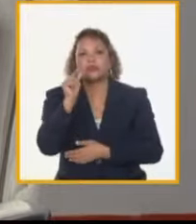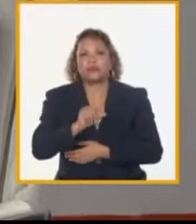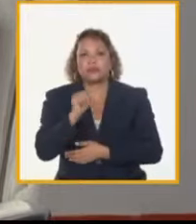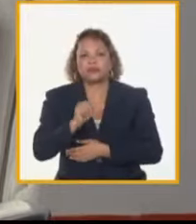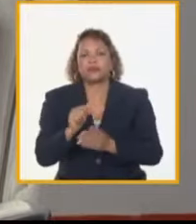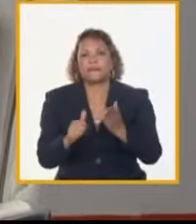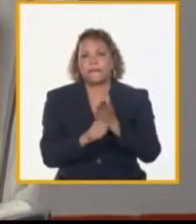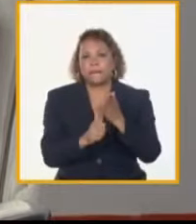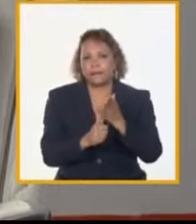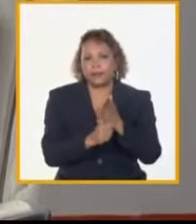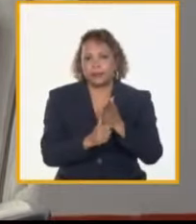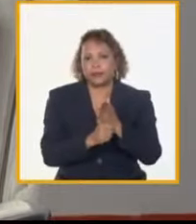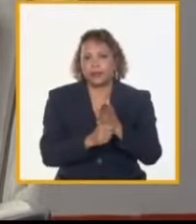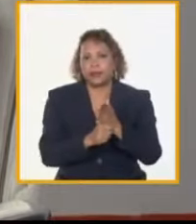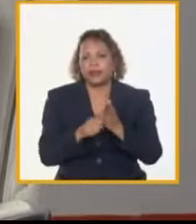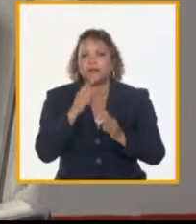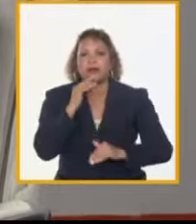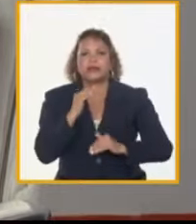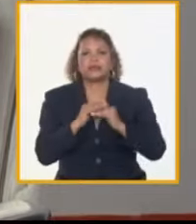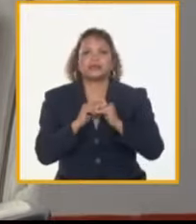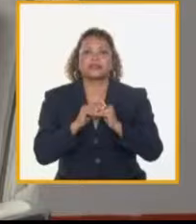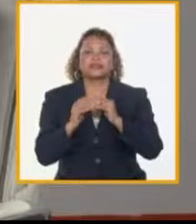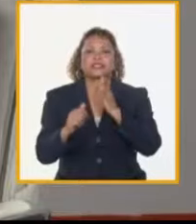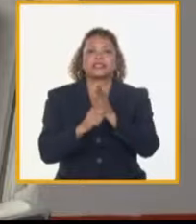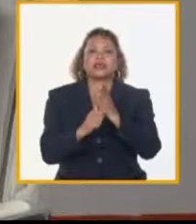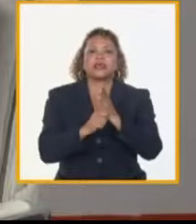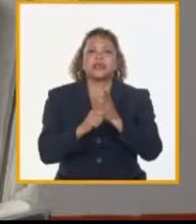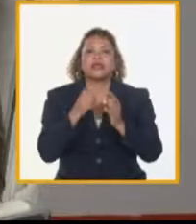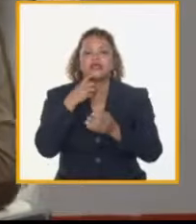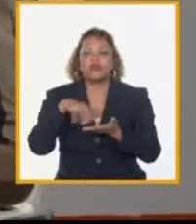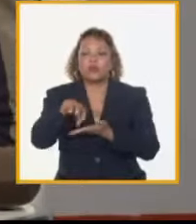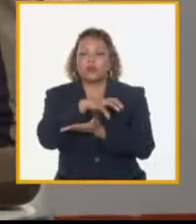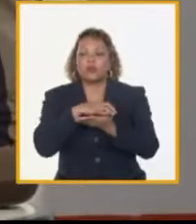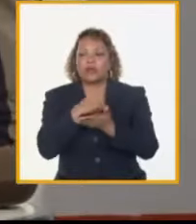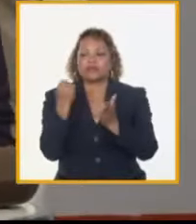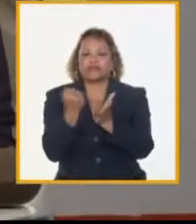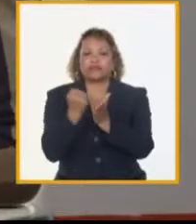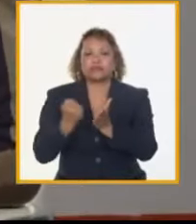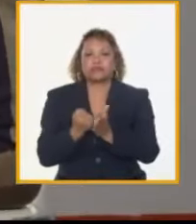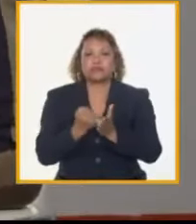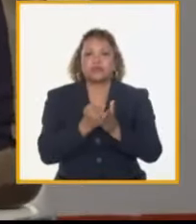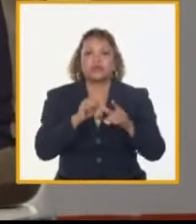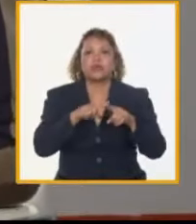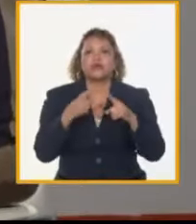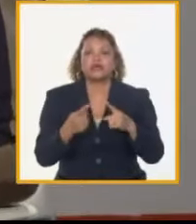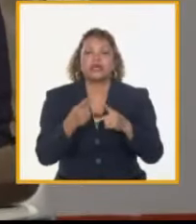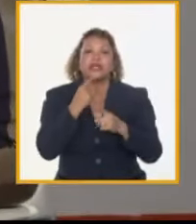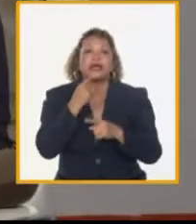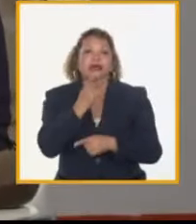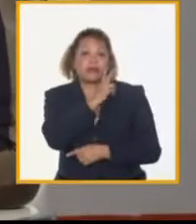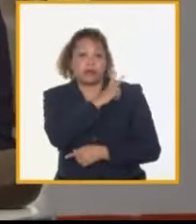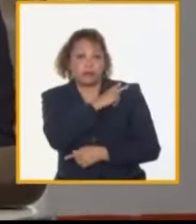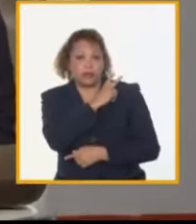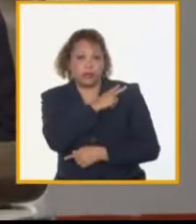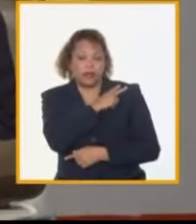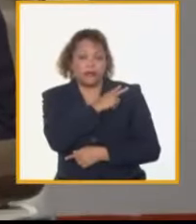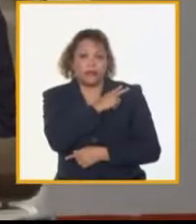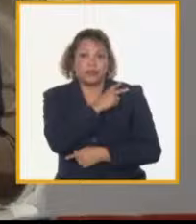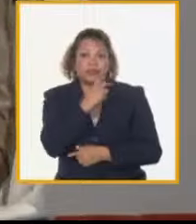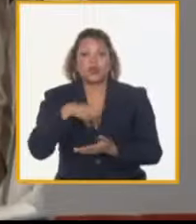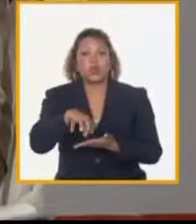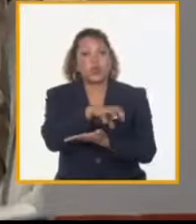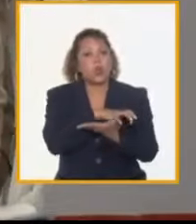pasajeros para cubrir la capacidad de vehículos en las piqueras autorizadas por supuesto, las autoridades